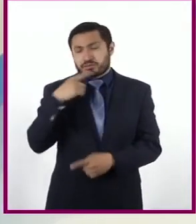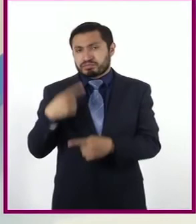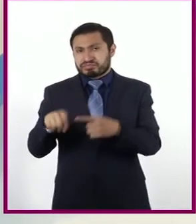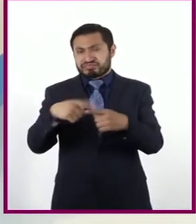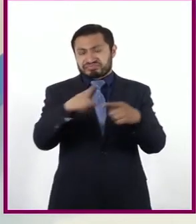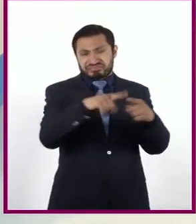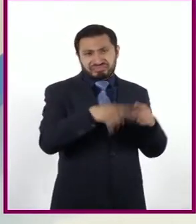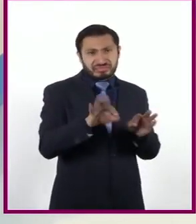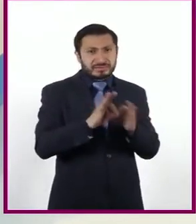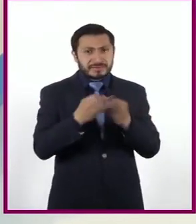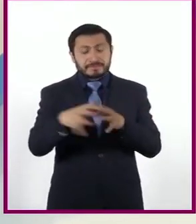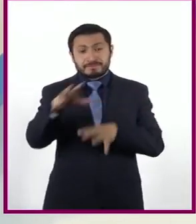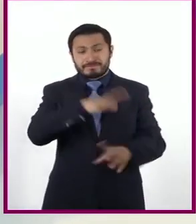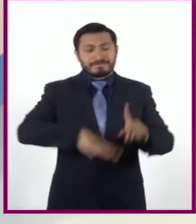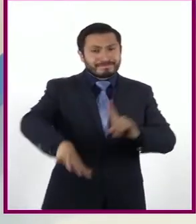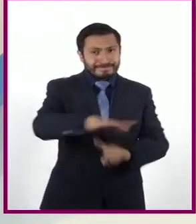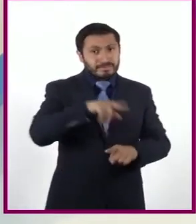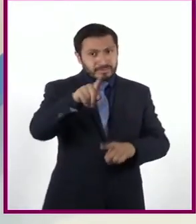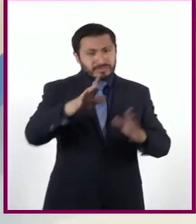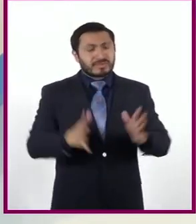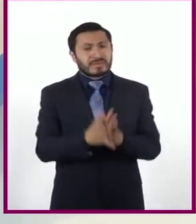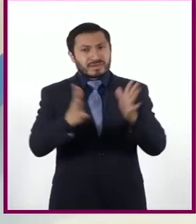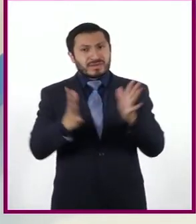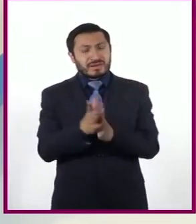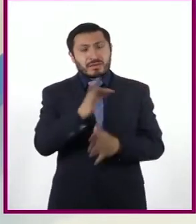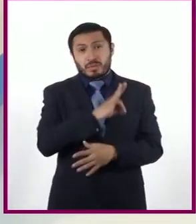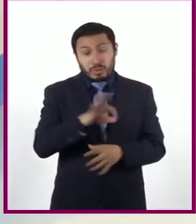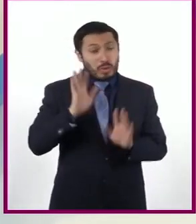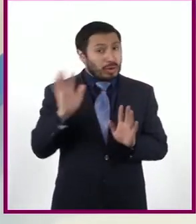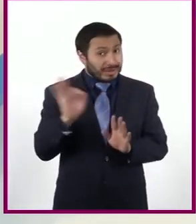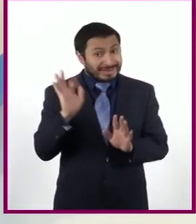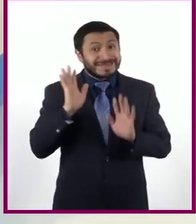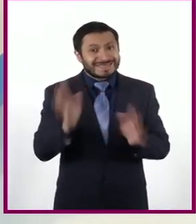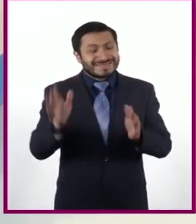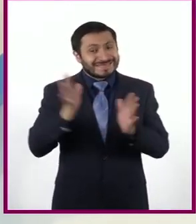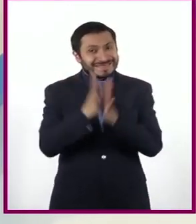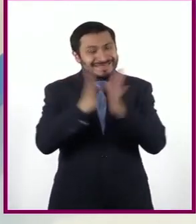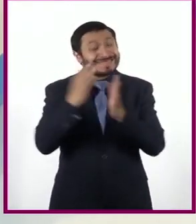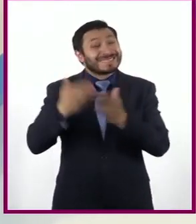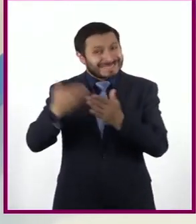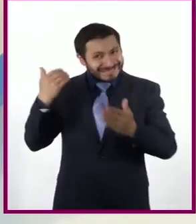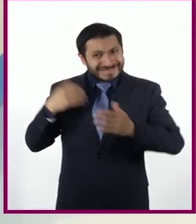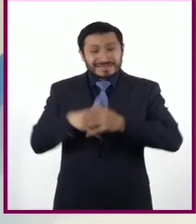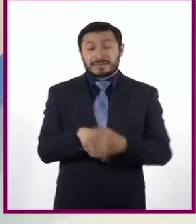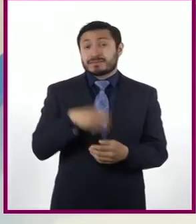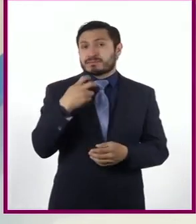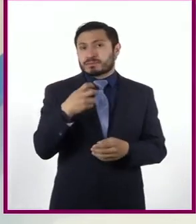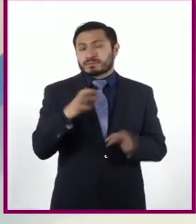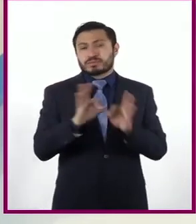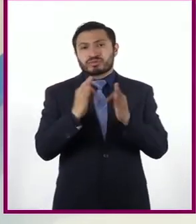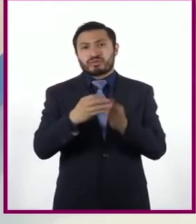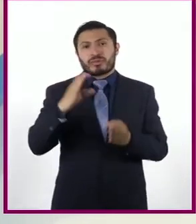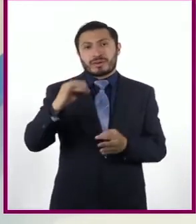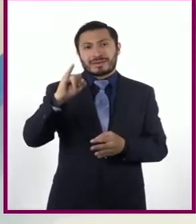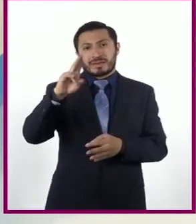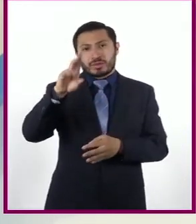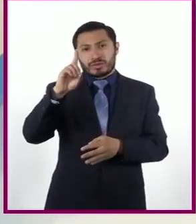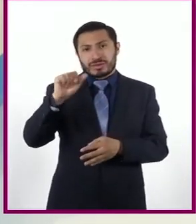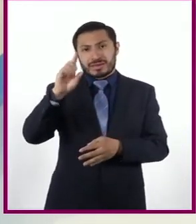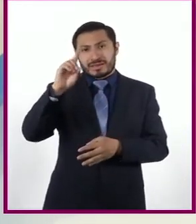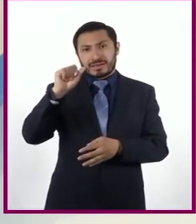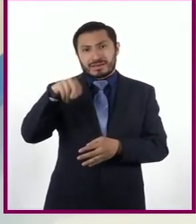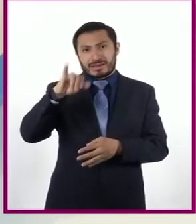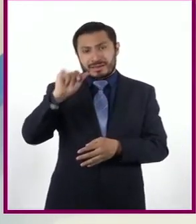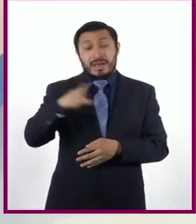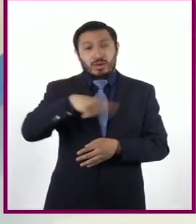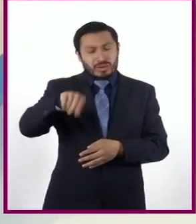los que ustedes pueden participar e incluso han participado en su comunidad como parte de la ciudadanía. Los invito a reflexionar